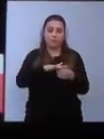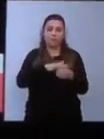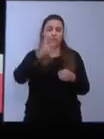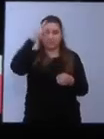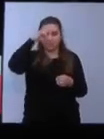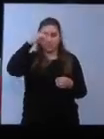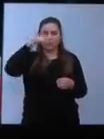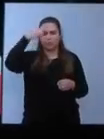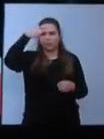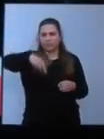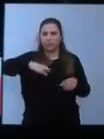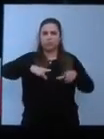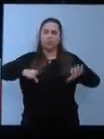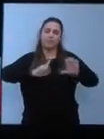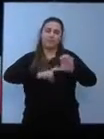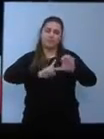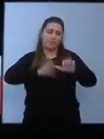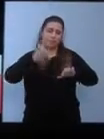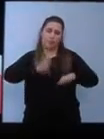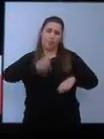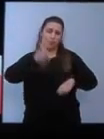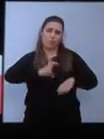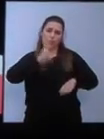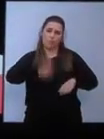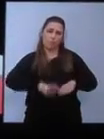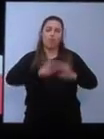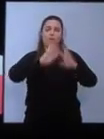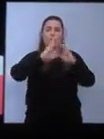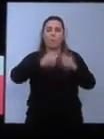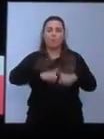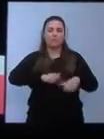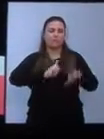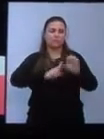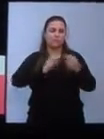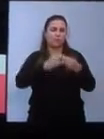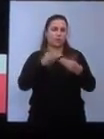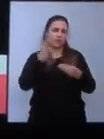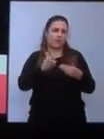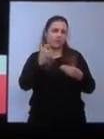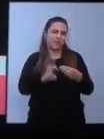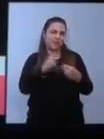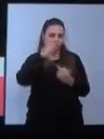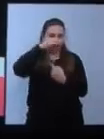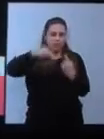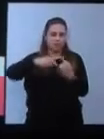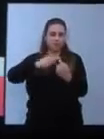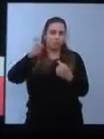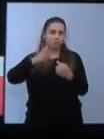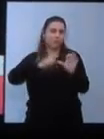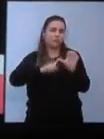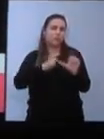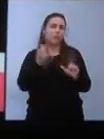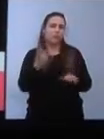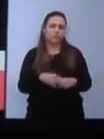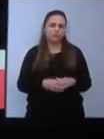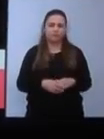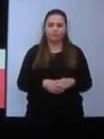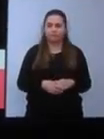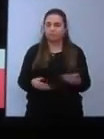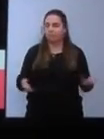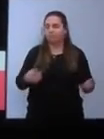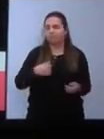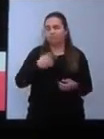sabemos que esta es la estación de los extremeños. No sé si tenemos cuantificado cuántos de los usuarios que pasan por aquí al cabo del año proceden de Extremadura. No te